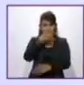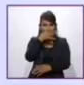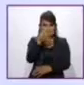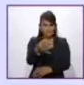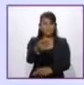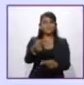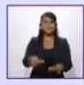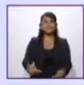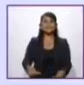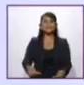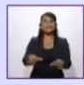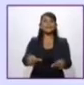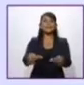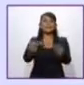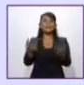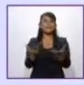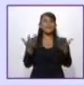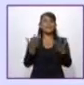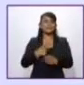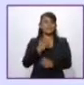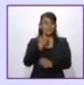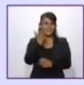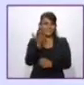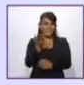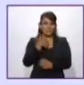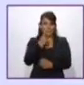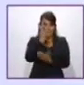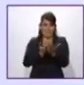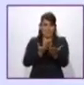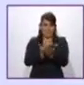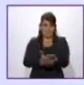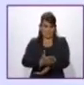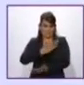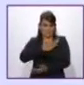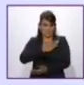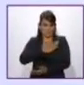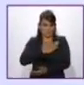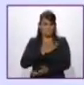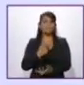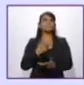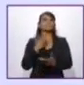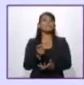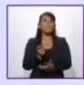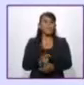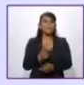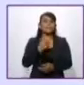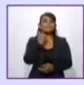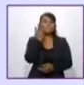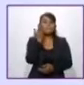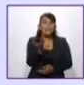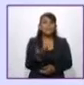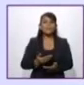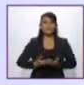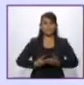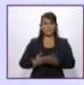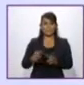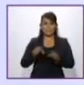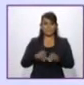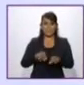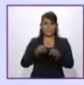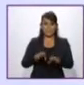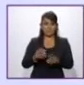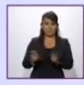negocio en el gobierno. Yo he propuesto y sostengo que quiero ciudadanizar la